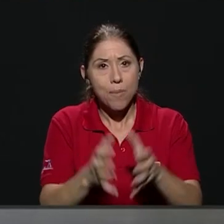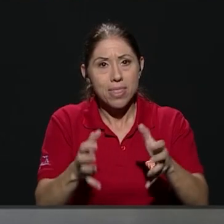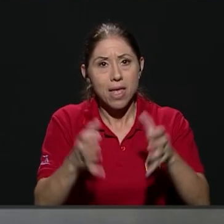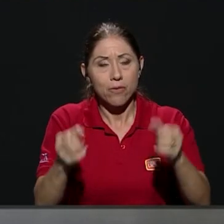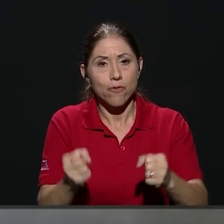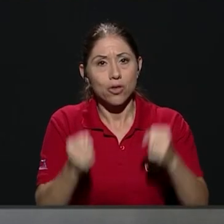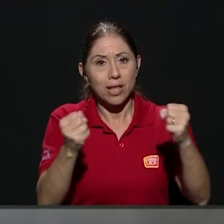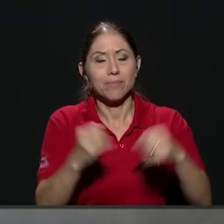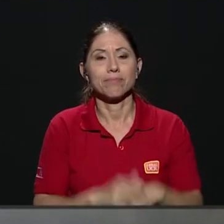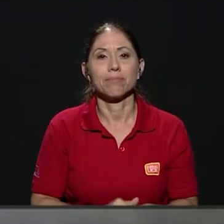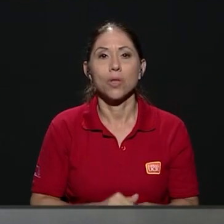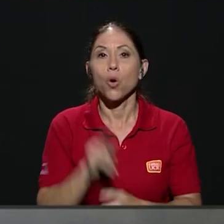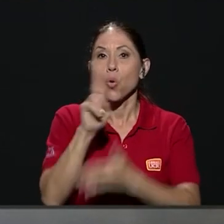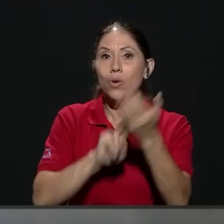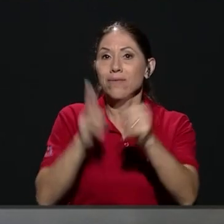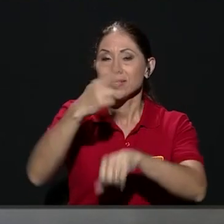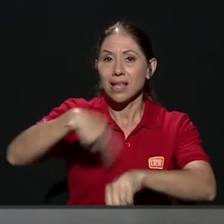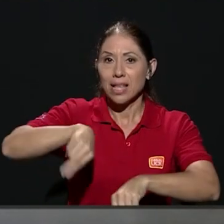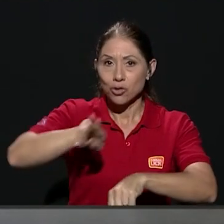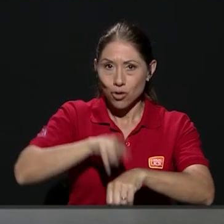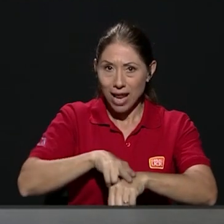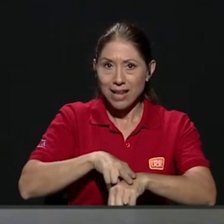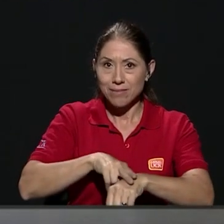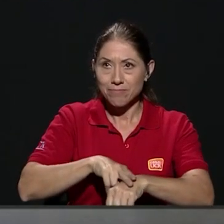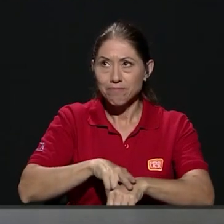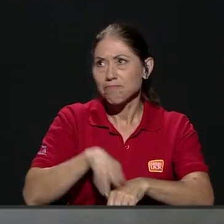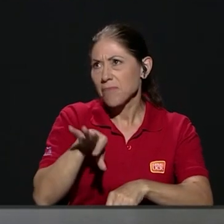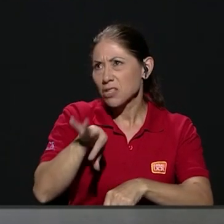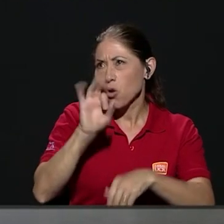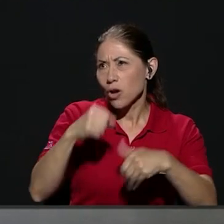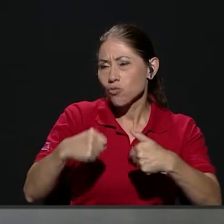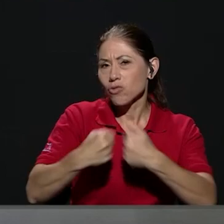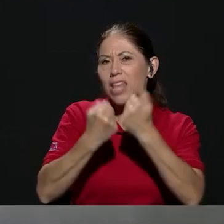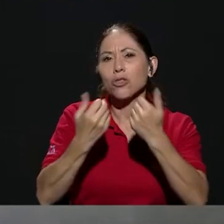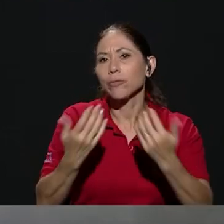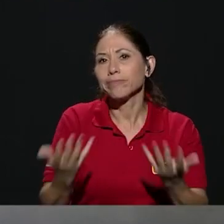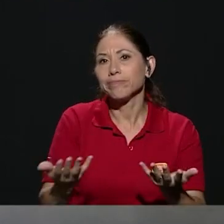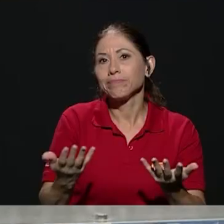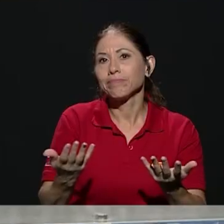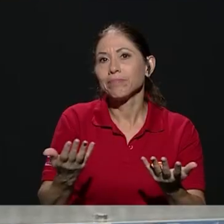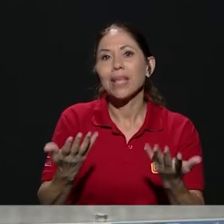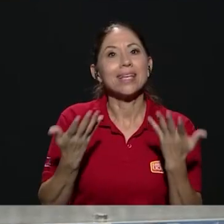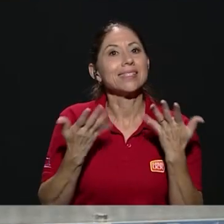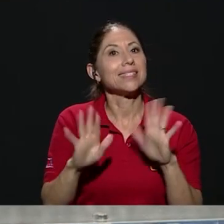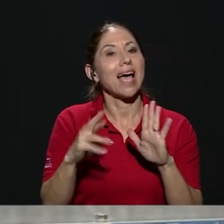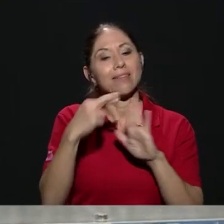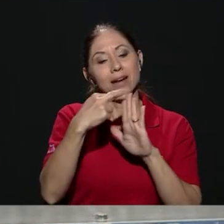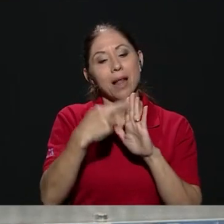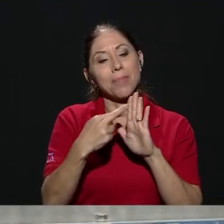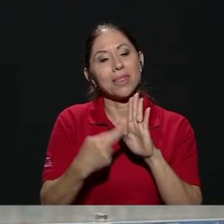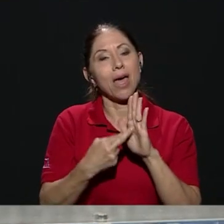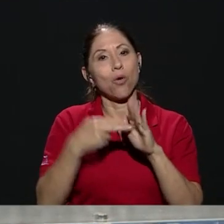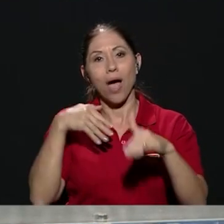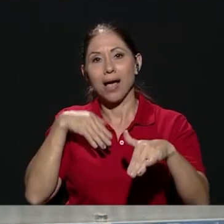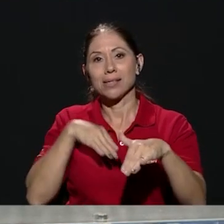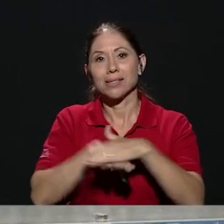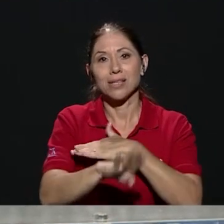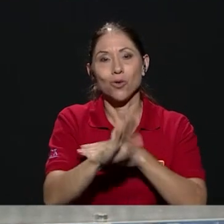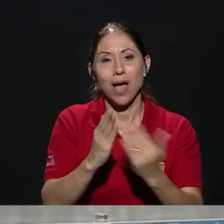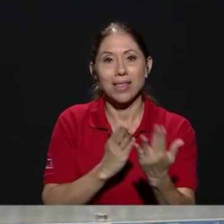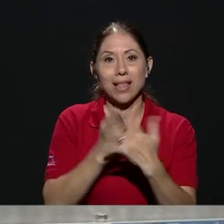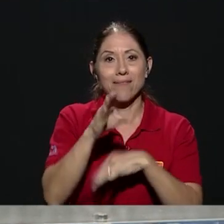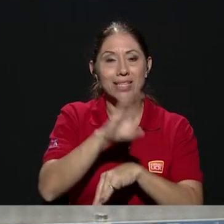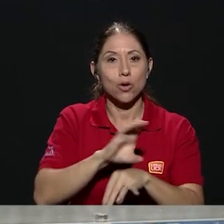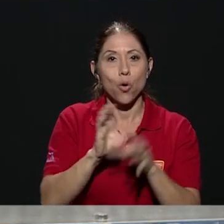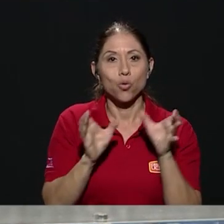Claro. Para la Universidad Nacional, escogiendo un reto, sería ya el de acceso, lo tenemos reglamentado a través del